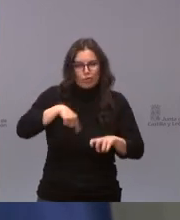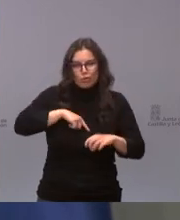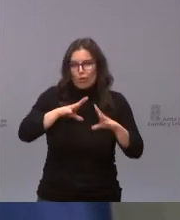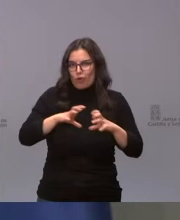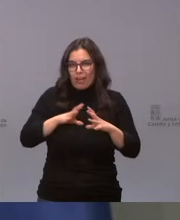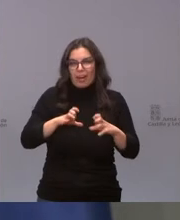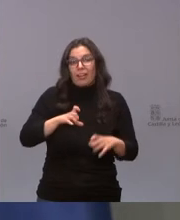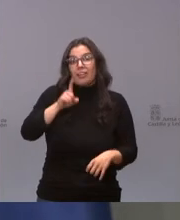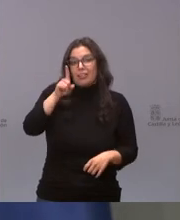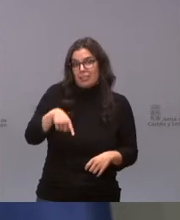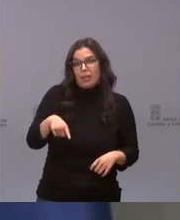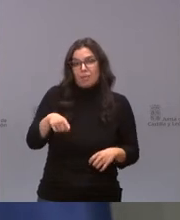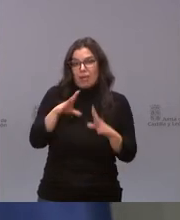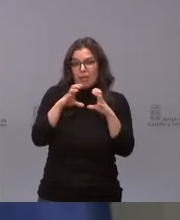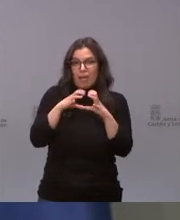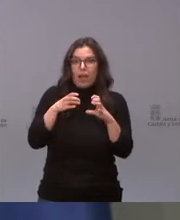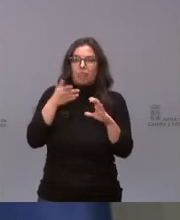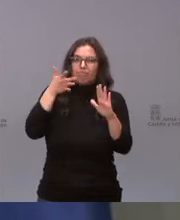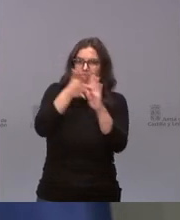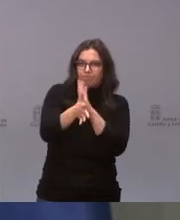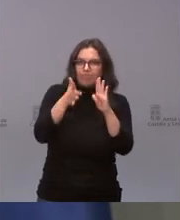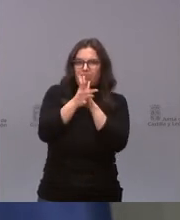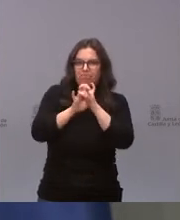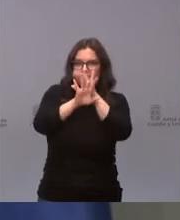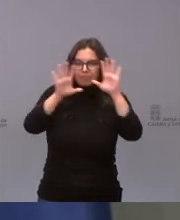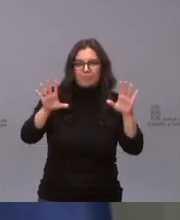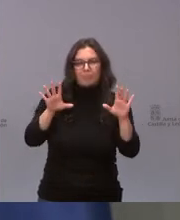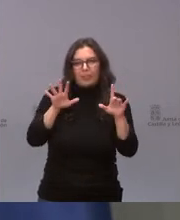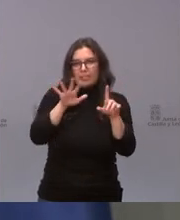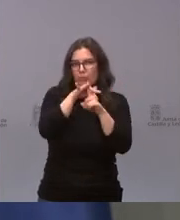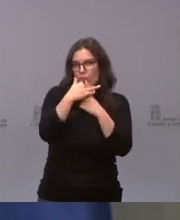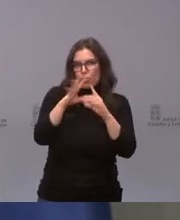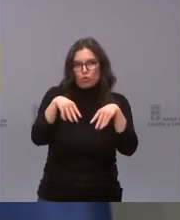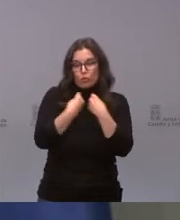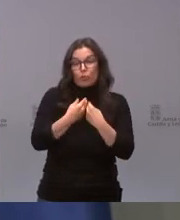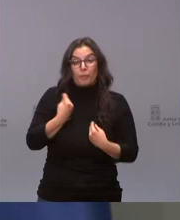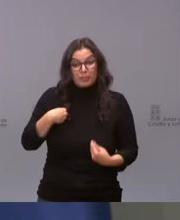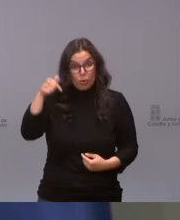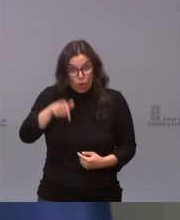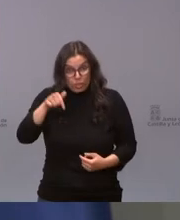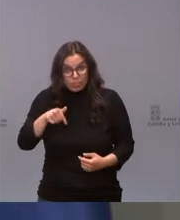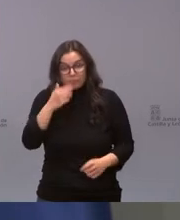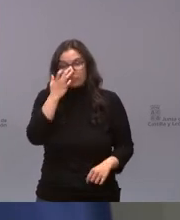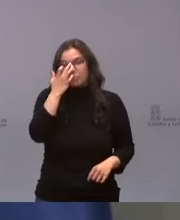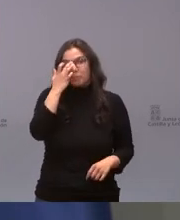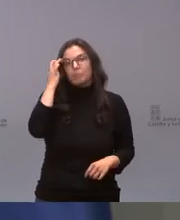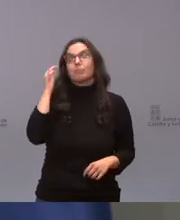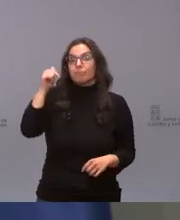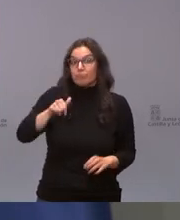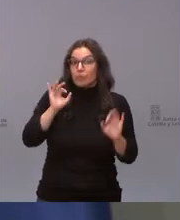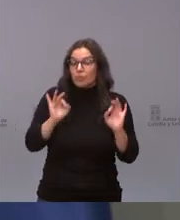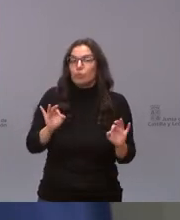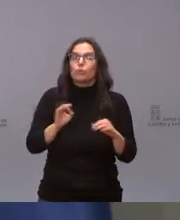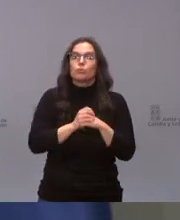también aclarar todo lo sucedido. Hoy mismo se ha publicado